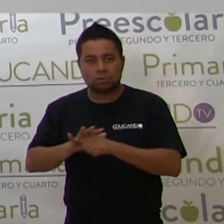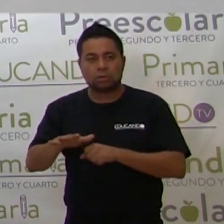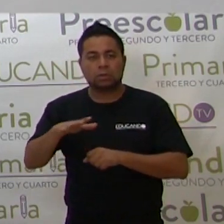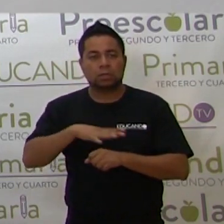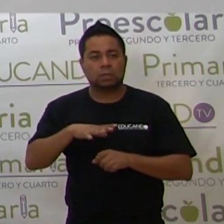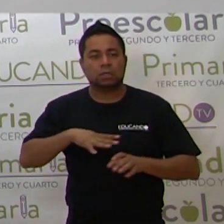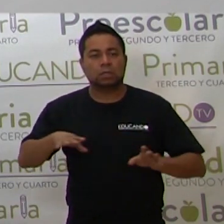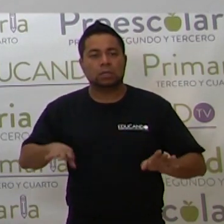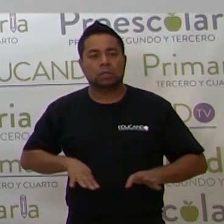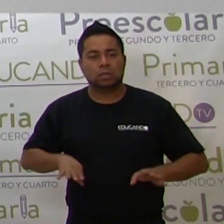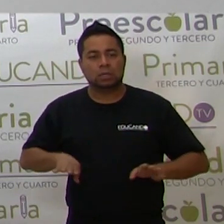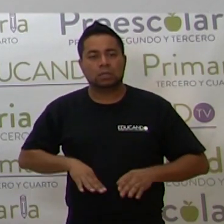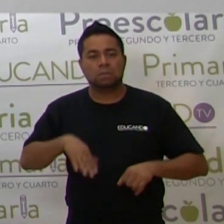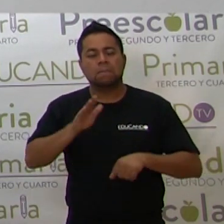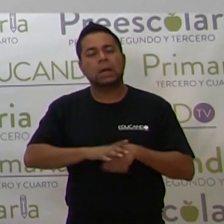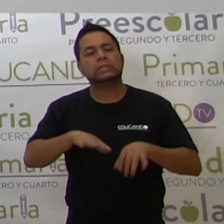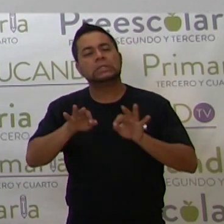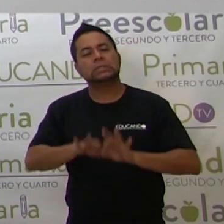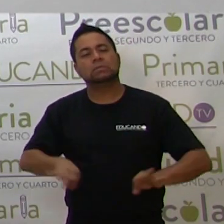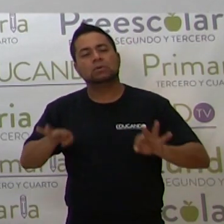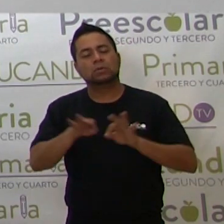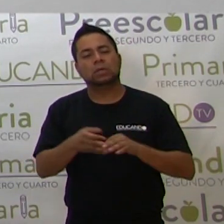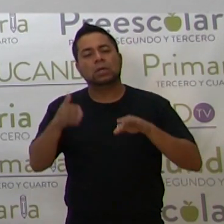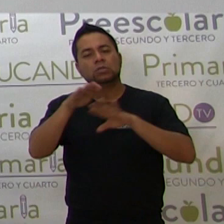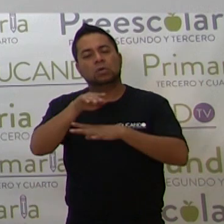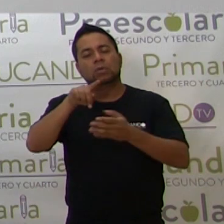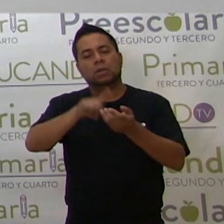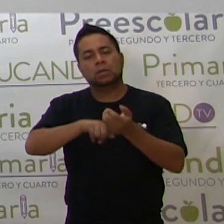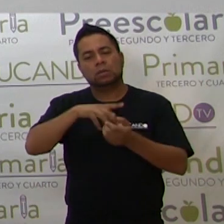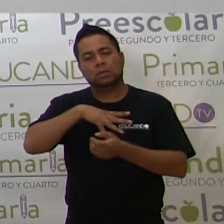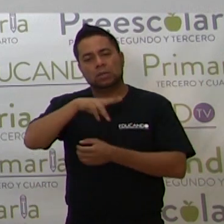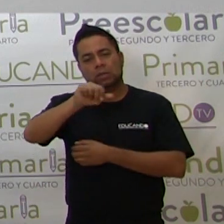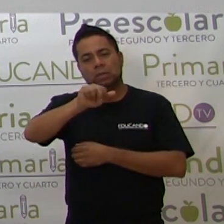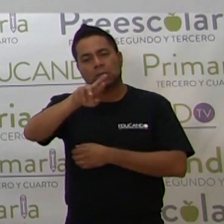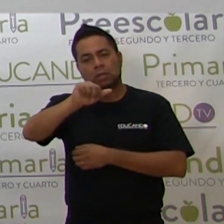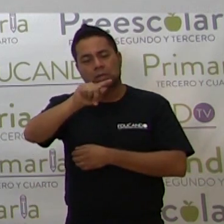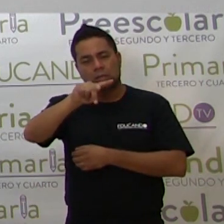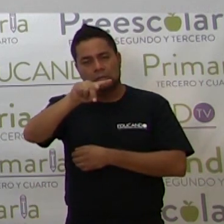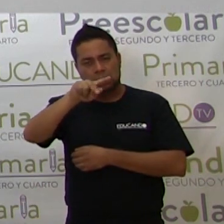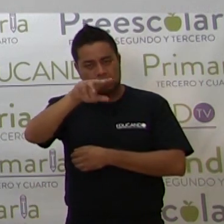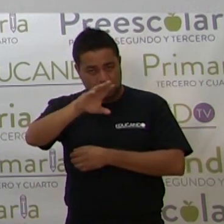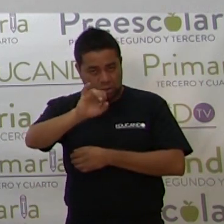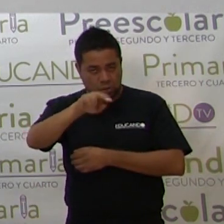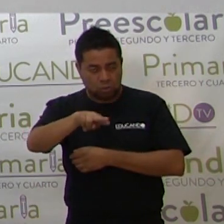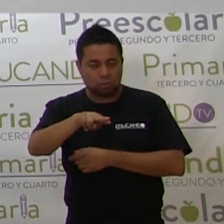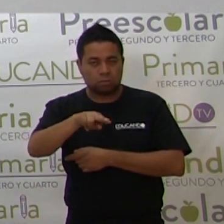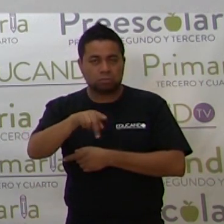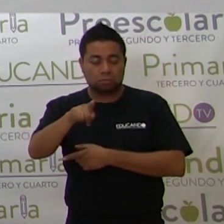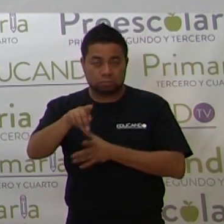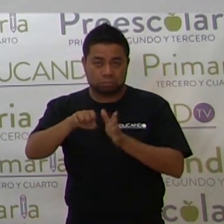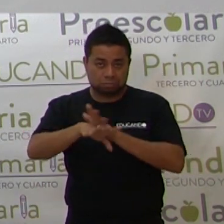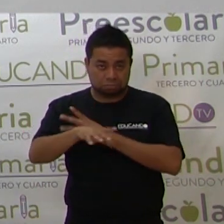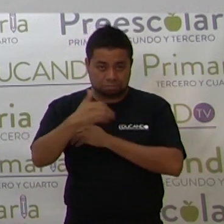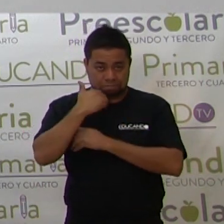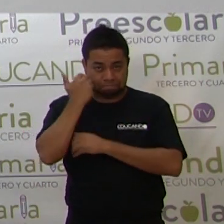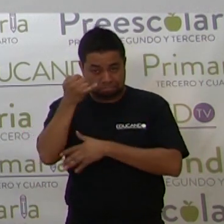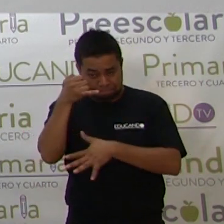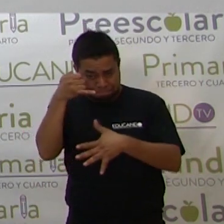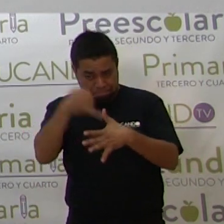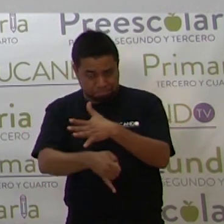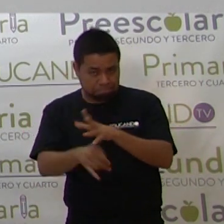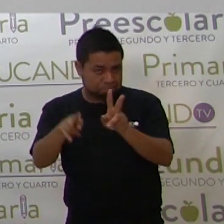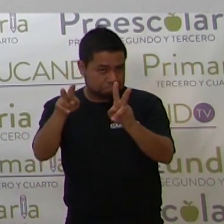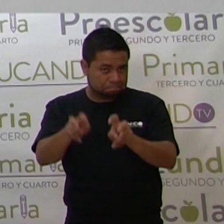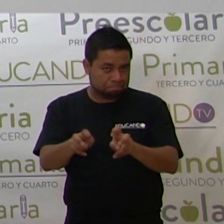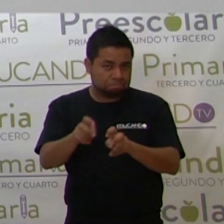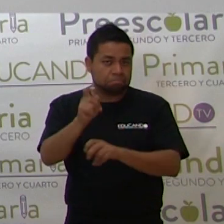características aún más fundamentales de lo que nos habla la narración. Te invito para que si tú quieres reforzar este contenido